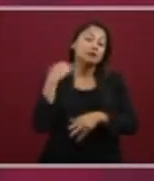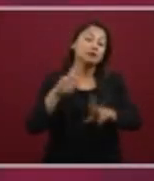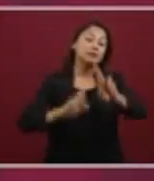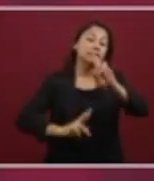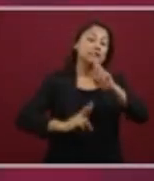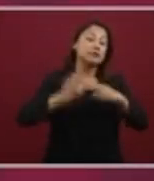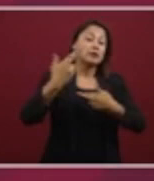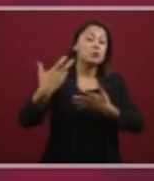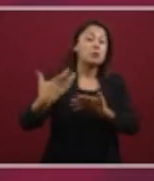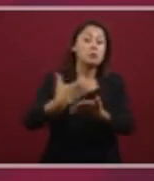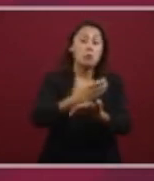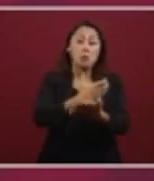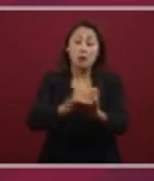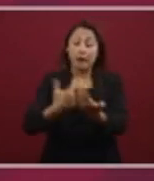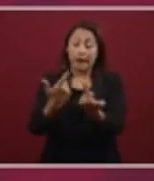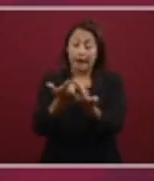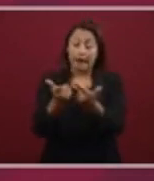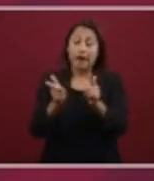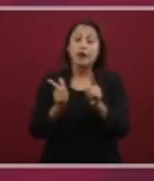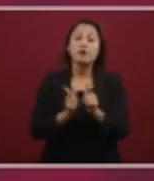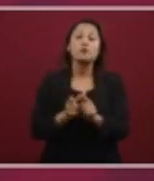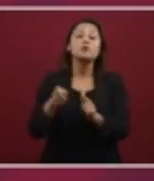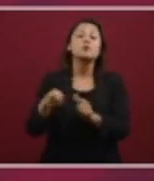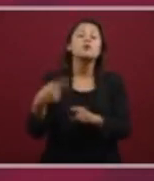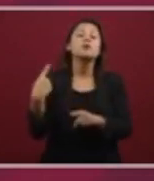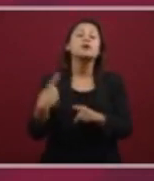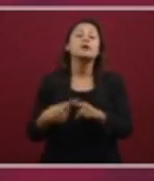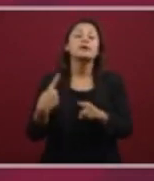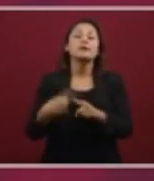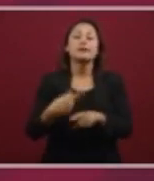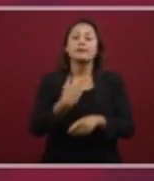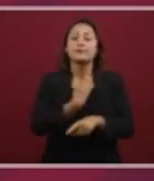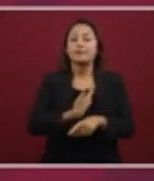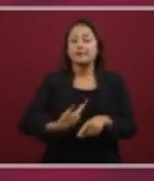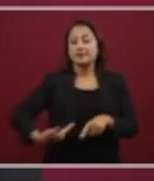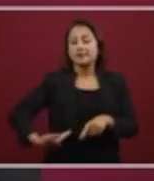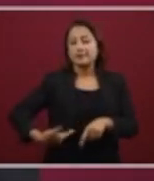triunfa el presidente Madero,